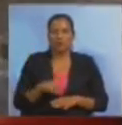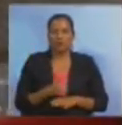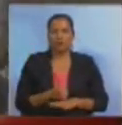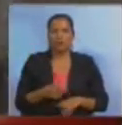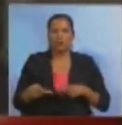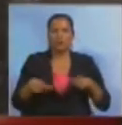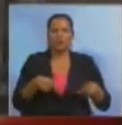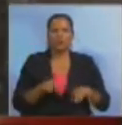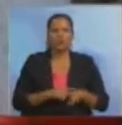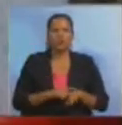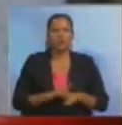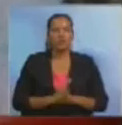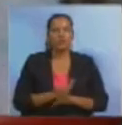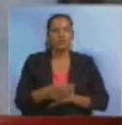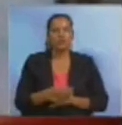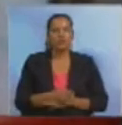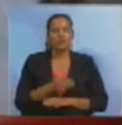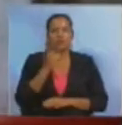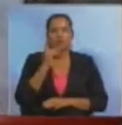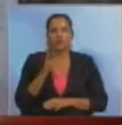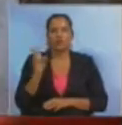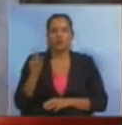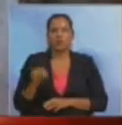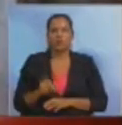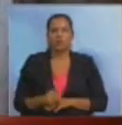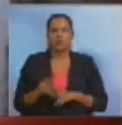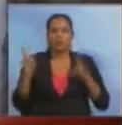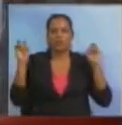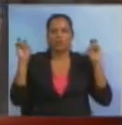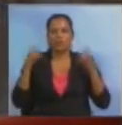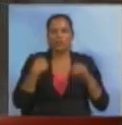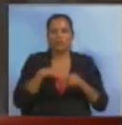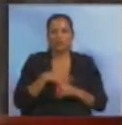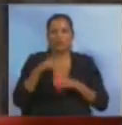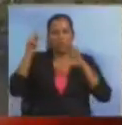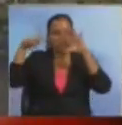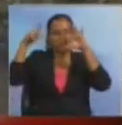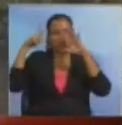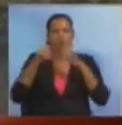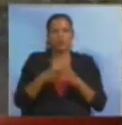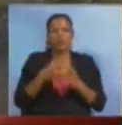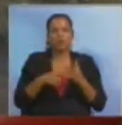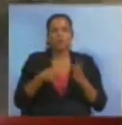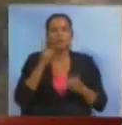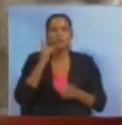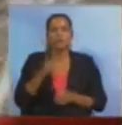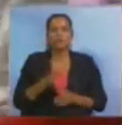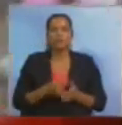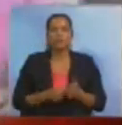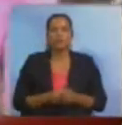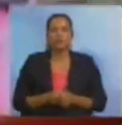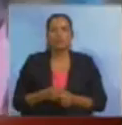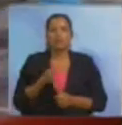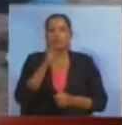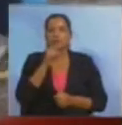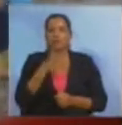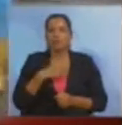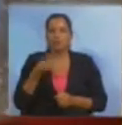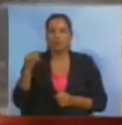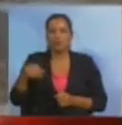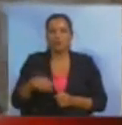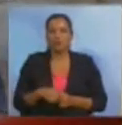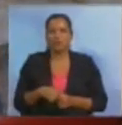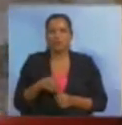en el lugar horas después, no quiso referirse al tema frente a nuestra cámara, pero fuera de ella, dijo que quien está